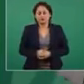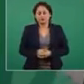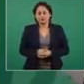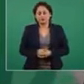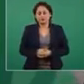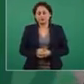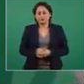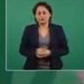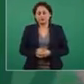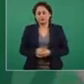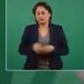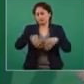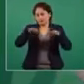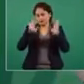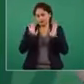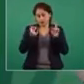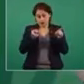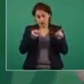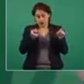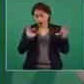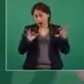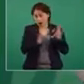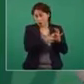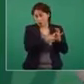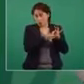Y continúa la relación económica.